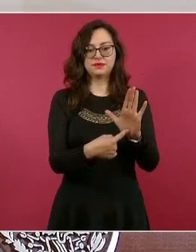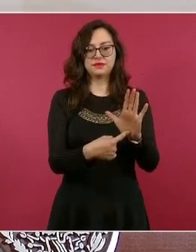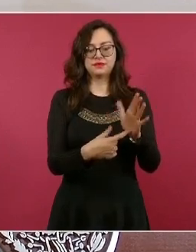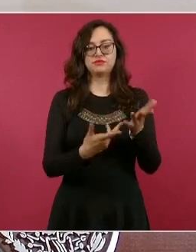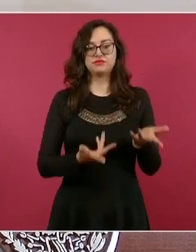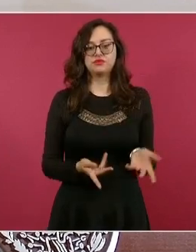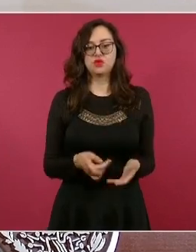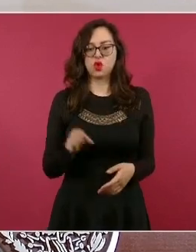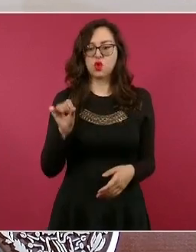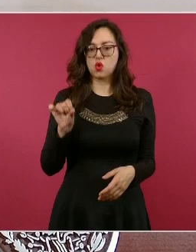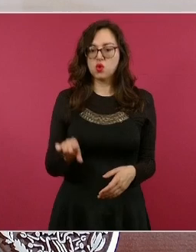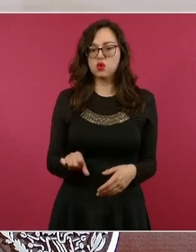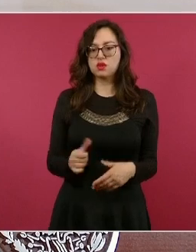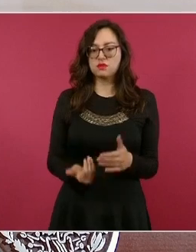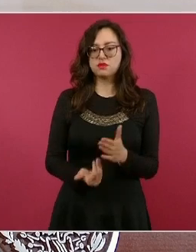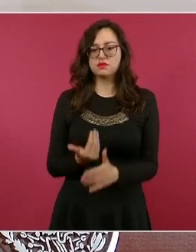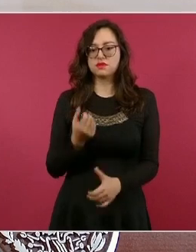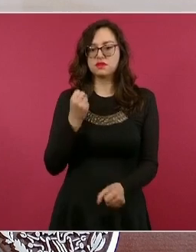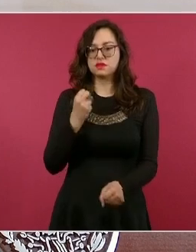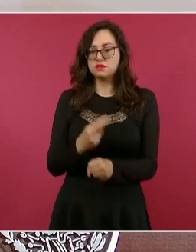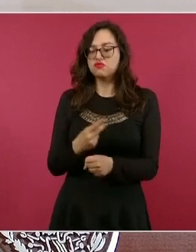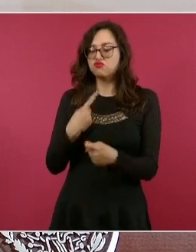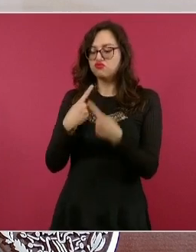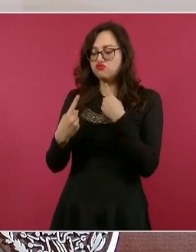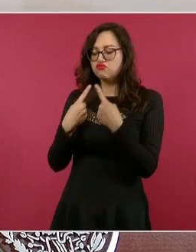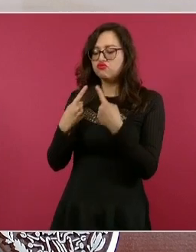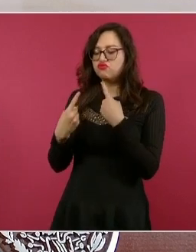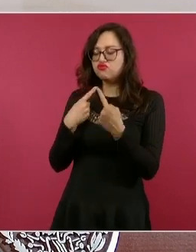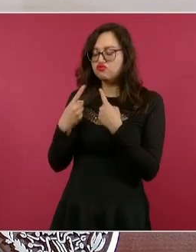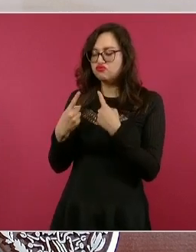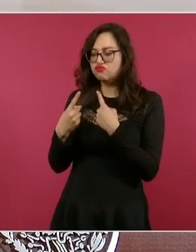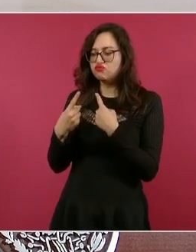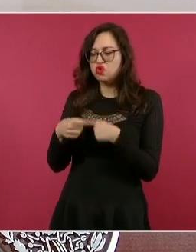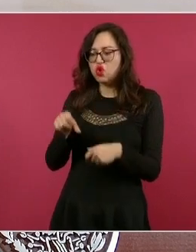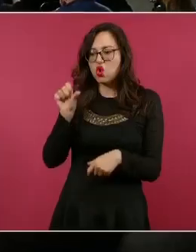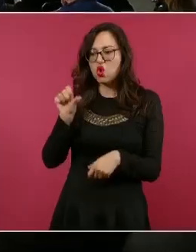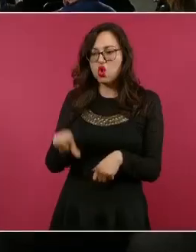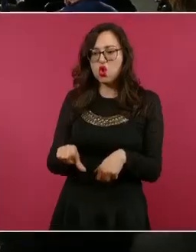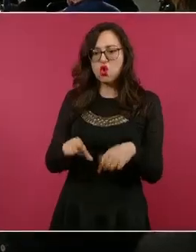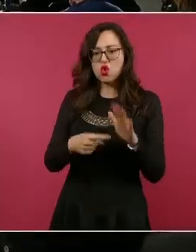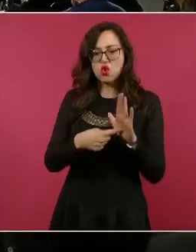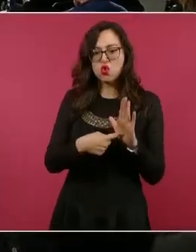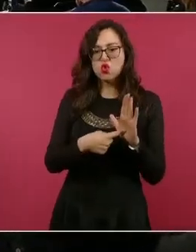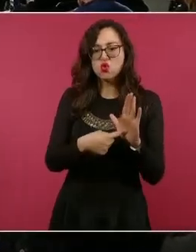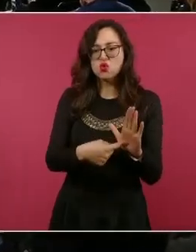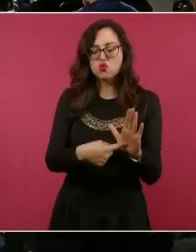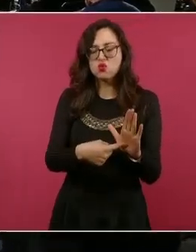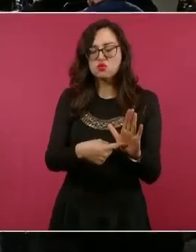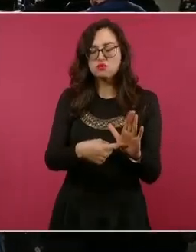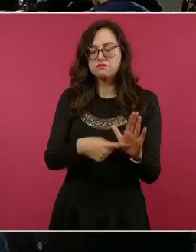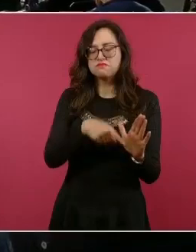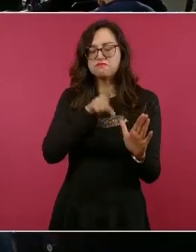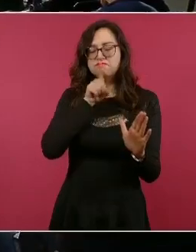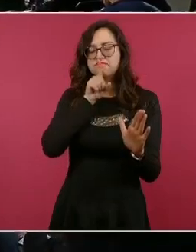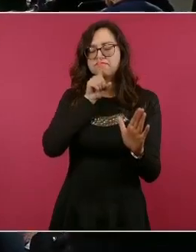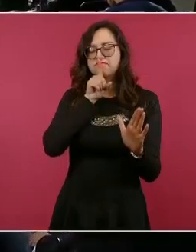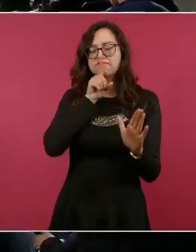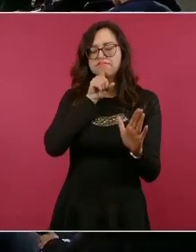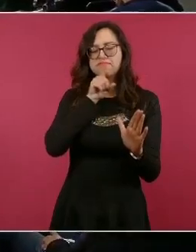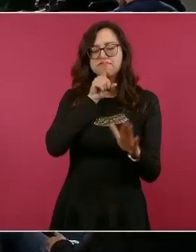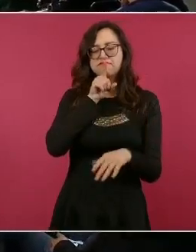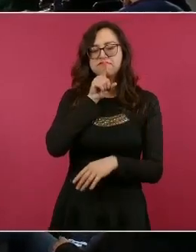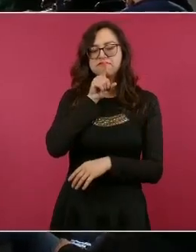temprano y sí, originalmente se tenía pensada presentar la denuncia